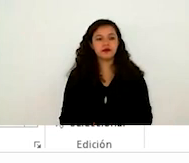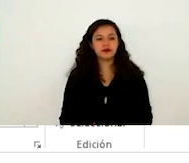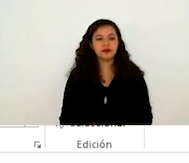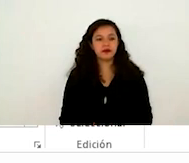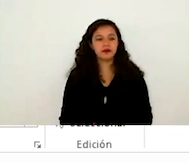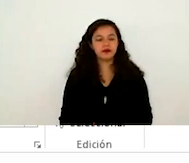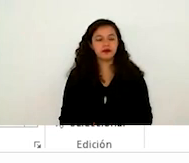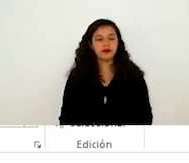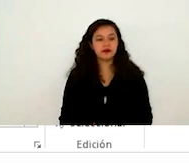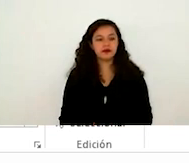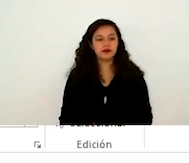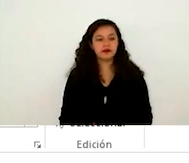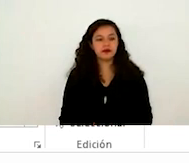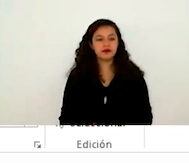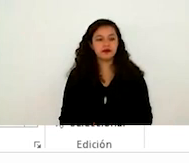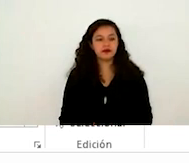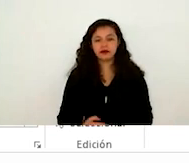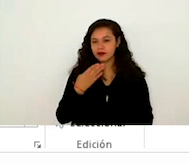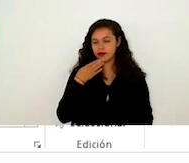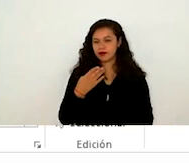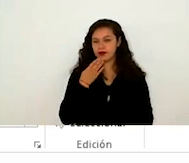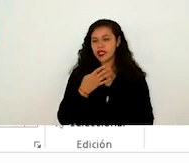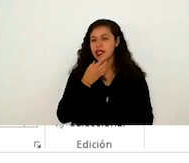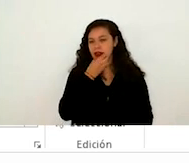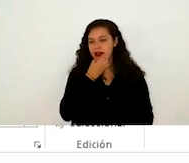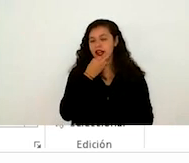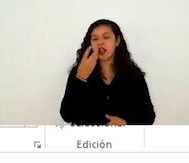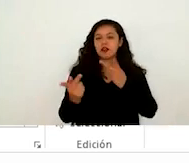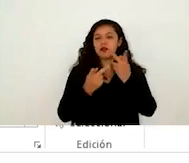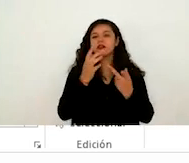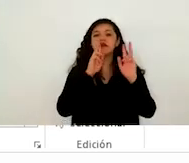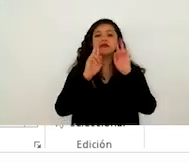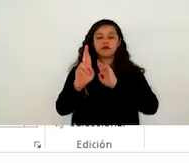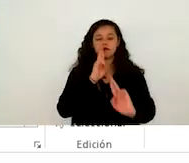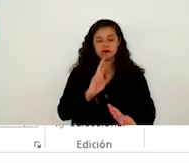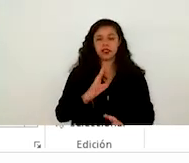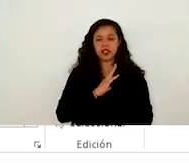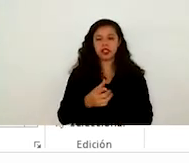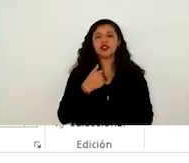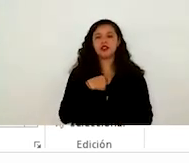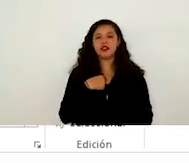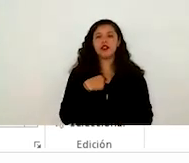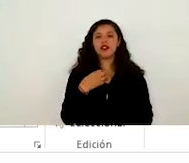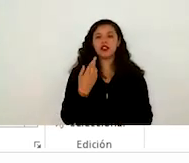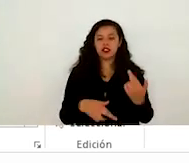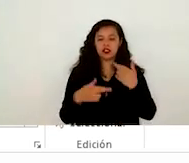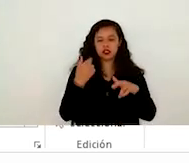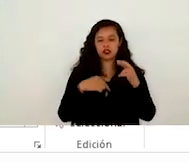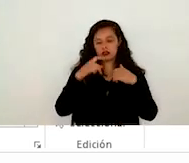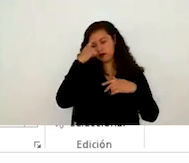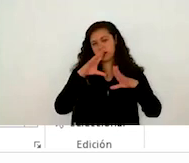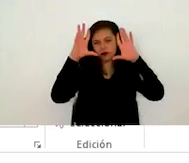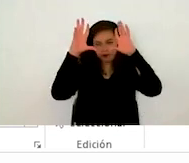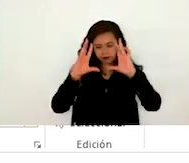muy bien chicos bueno usted estaría tienen las preguntas y las respuestas voy a volver a dejar de